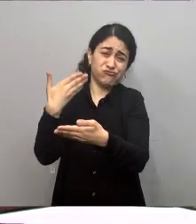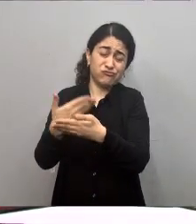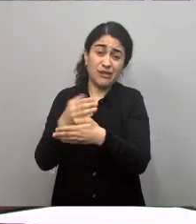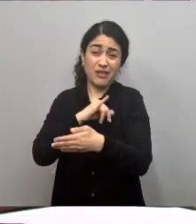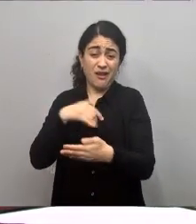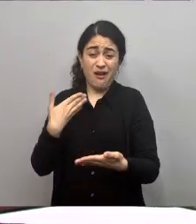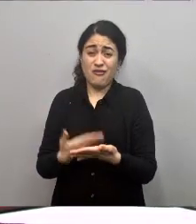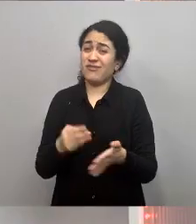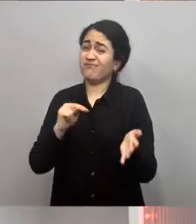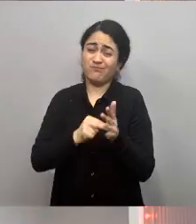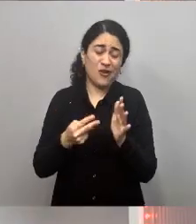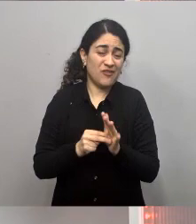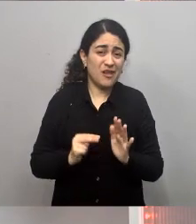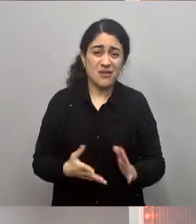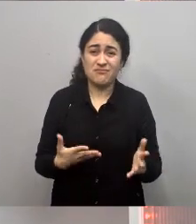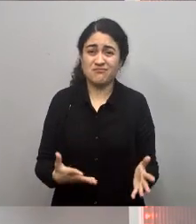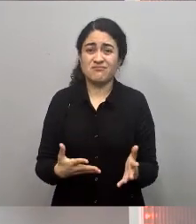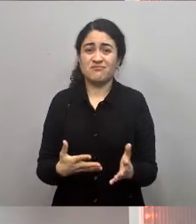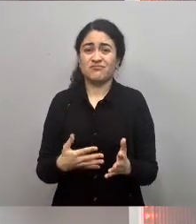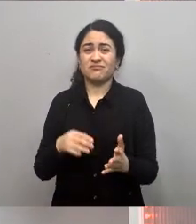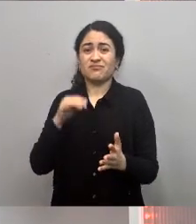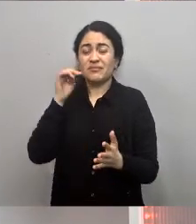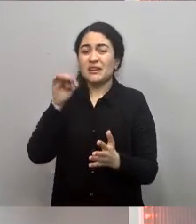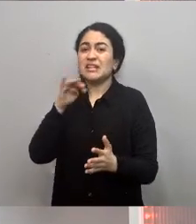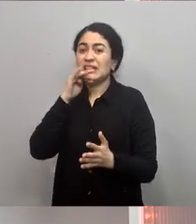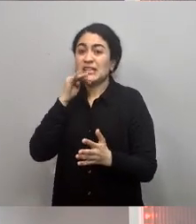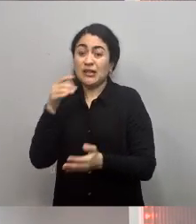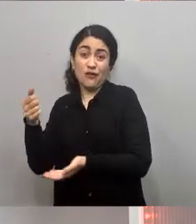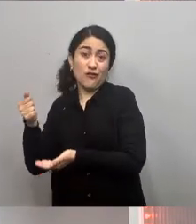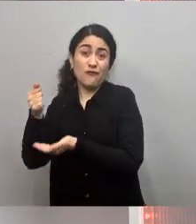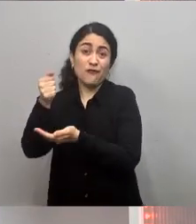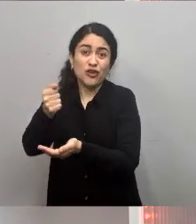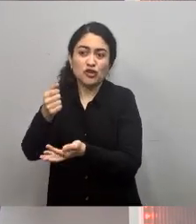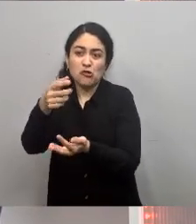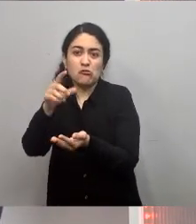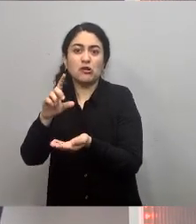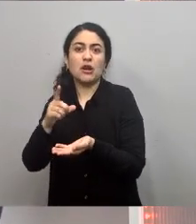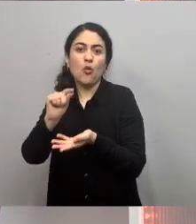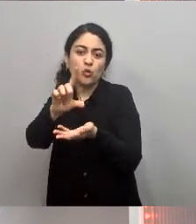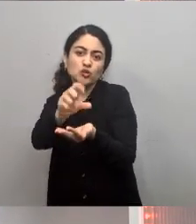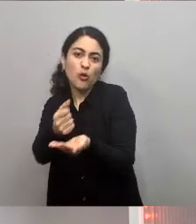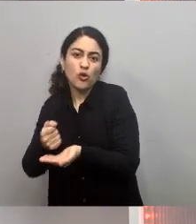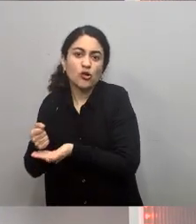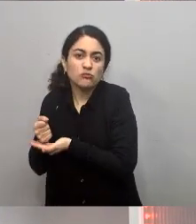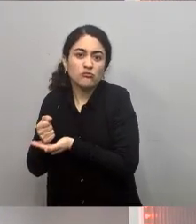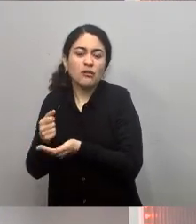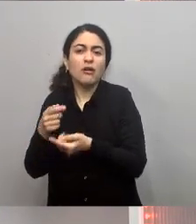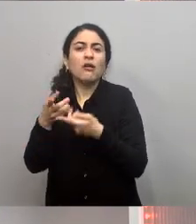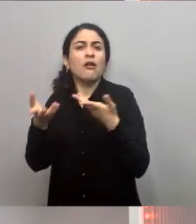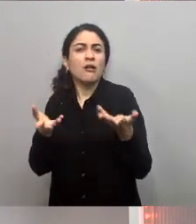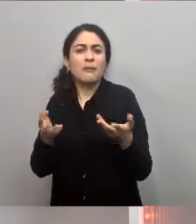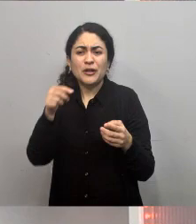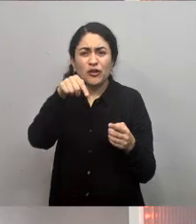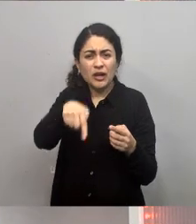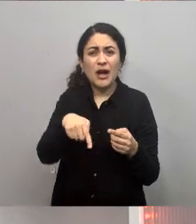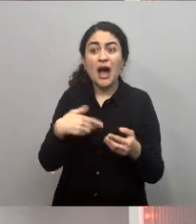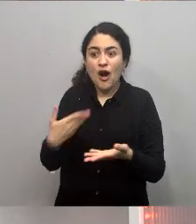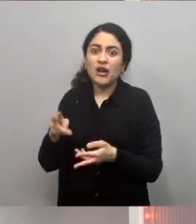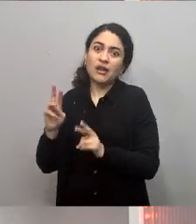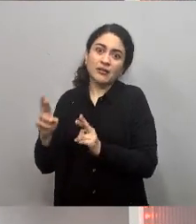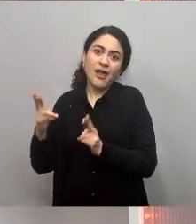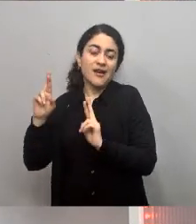explotar, digamos. Y siguen aportando recursos y fondos, ¿sabes? Porque también hay un convenio de salud que es importante, dentro del cual está justamente este centro